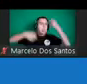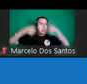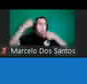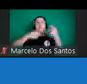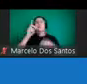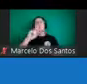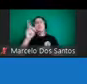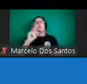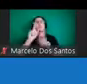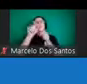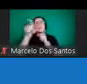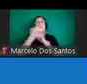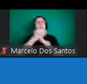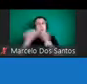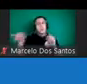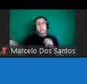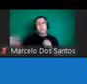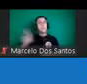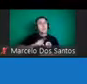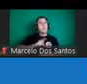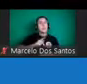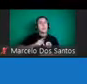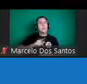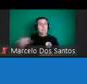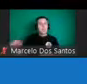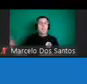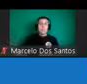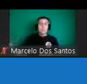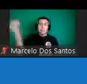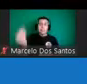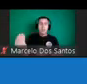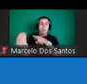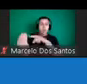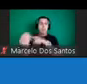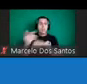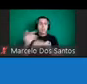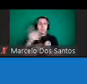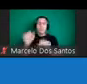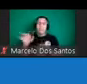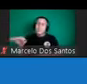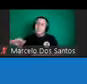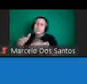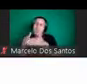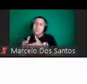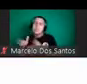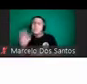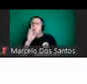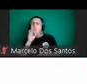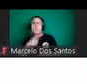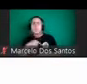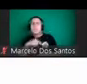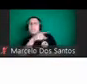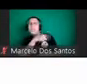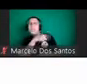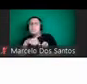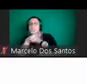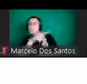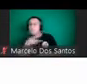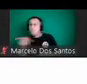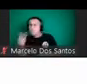qué es lo que tenemos que mejorar o cambiar o lo que le está dificultando cumplir con sus funciones,